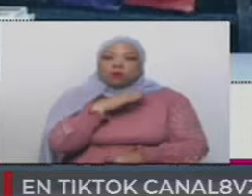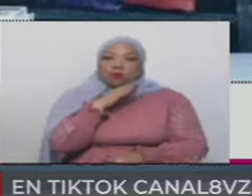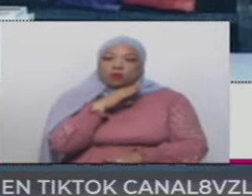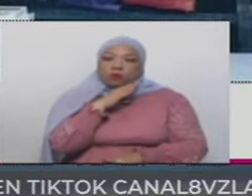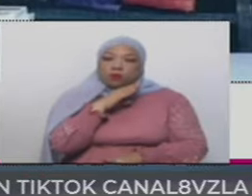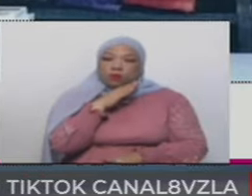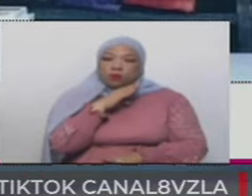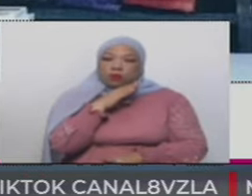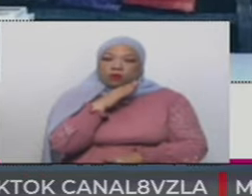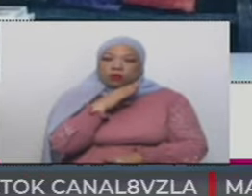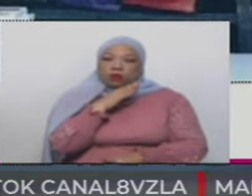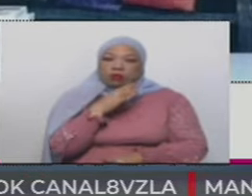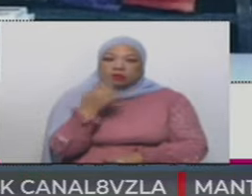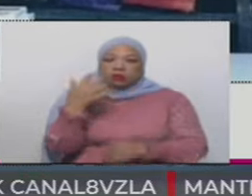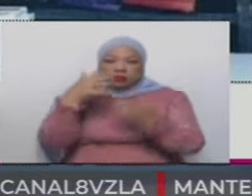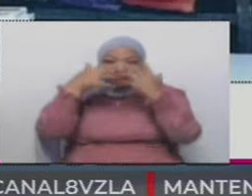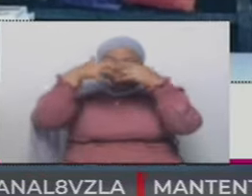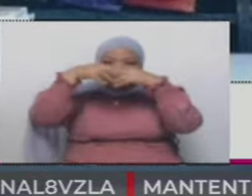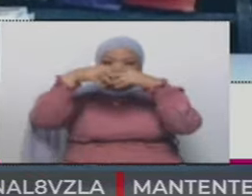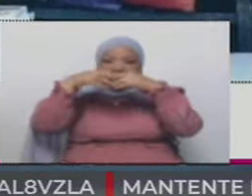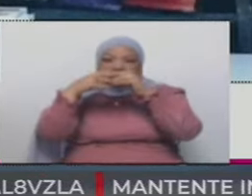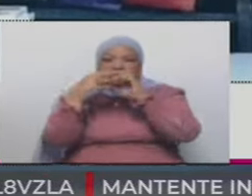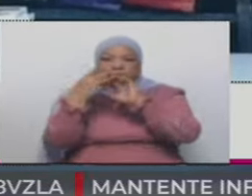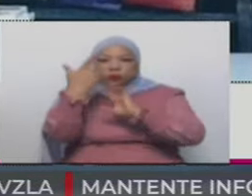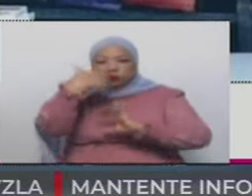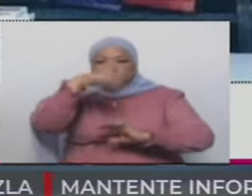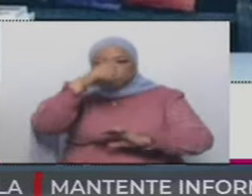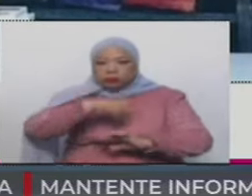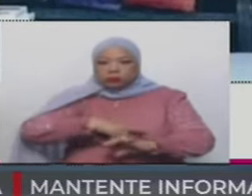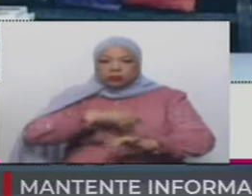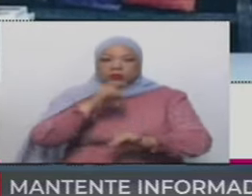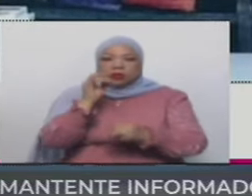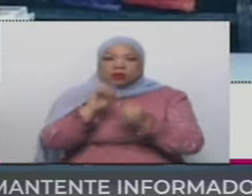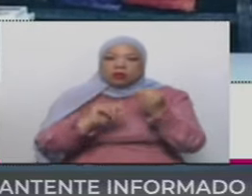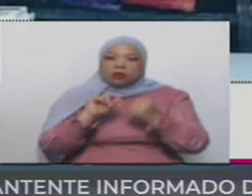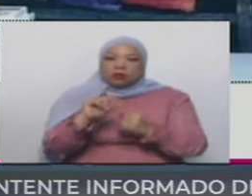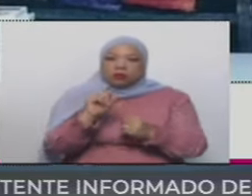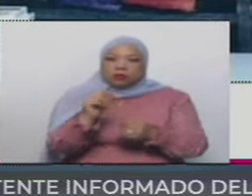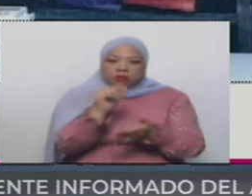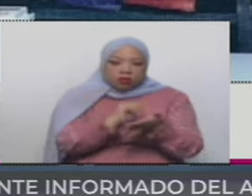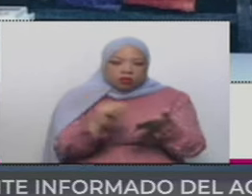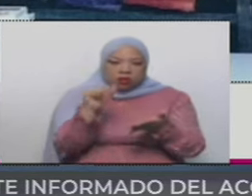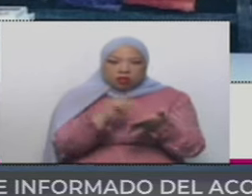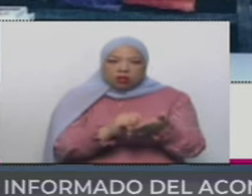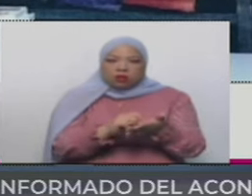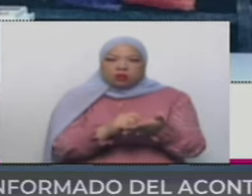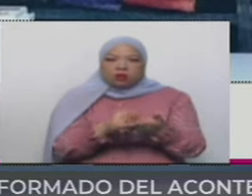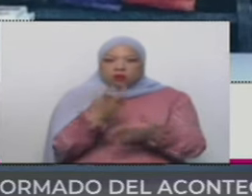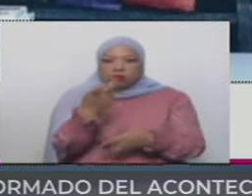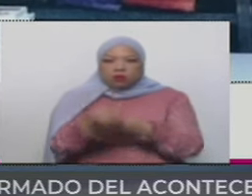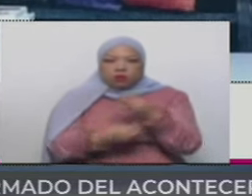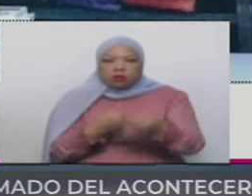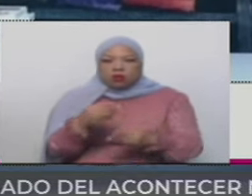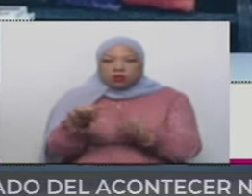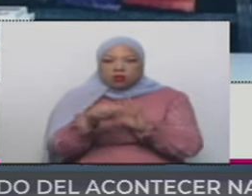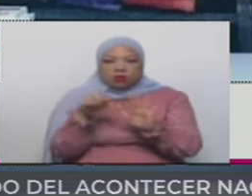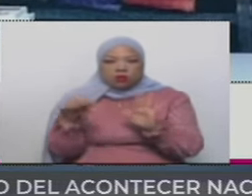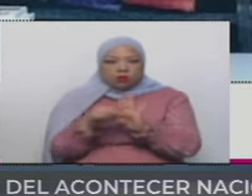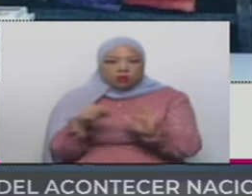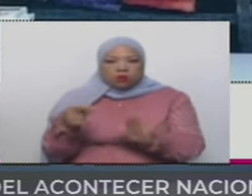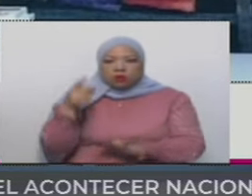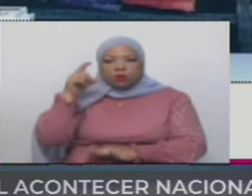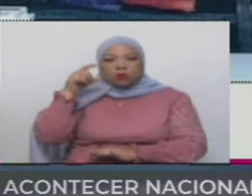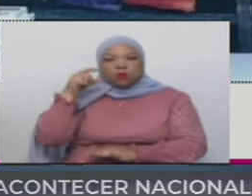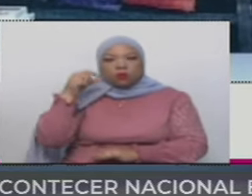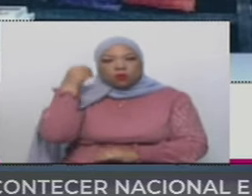enfermedad neurodegenerativa. Hasta el último segundo de su vida, casi sin poder mover las manos, dictaba los artículos que